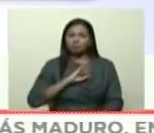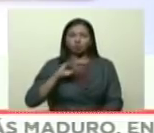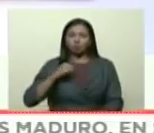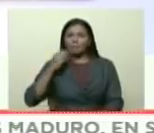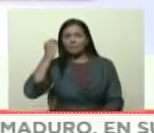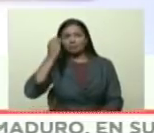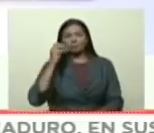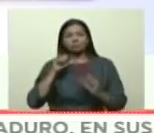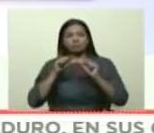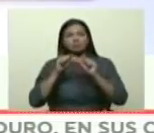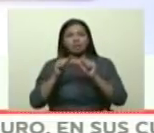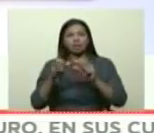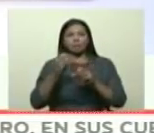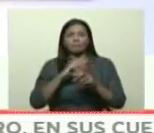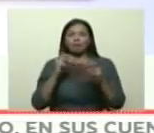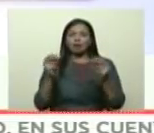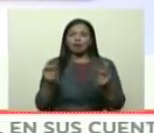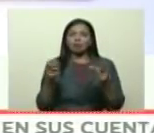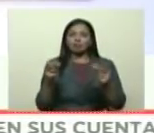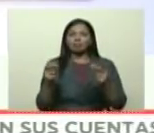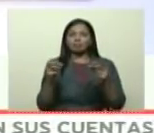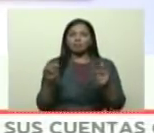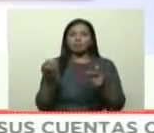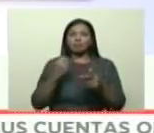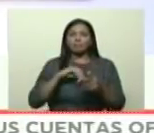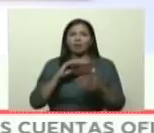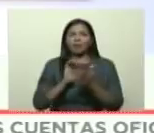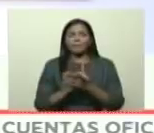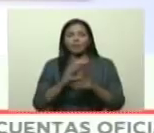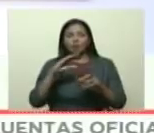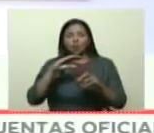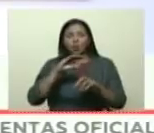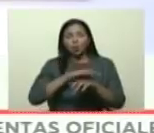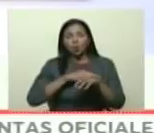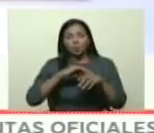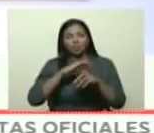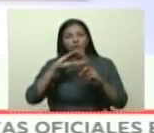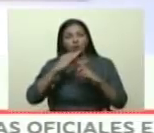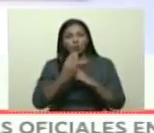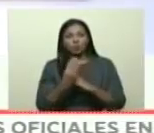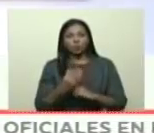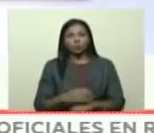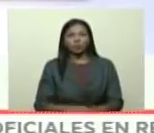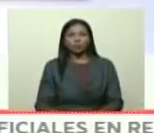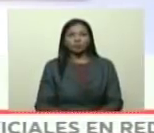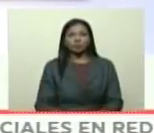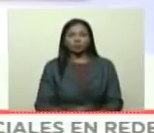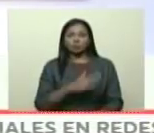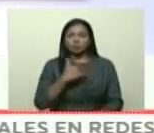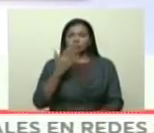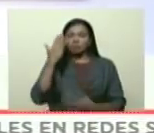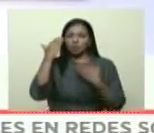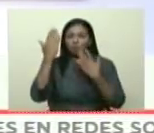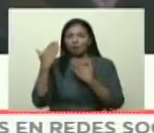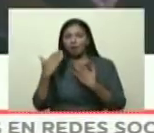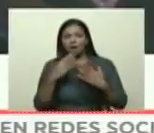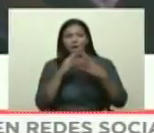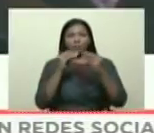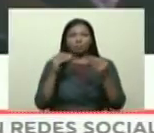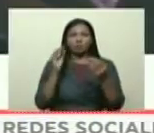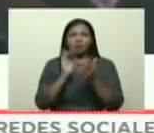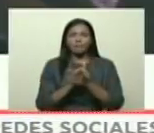seguir activando. Compañero Ernesto Villegas, quiero saludar a todos los